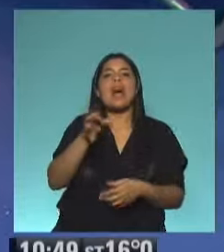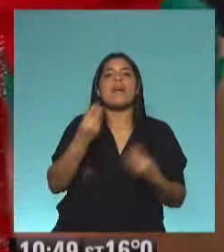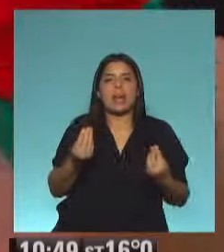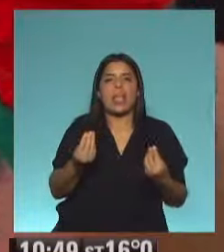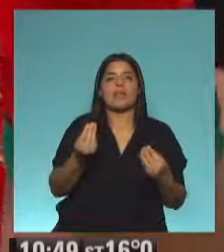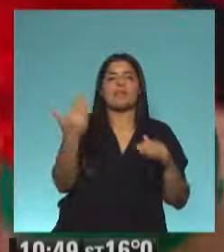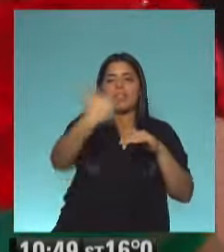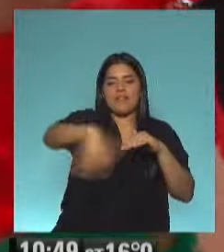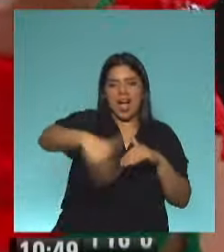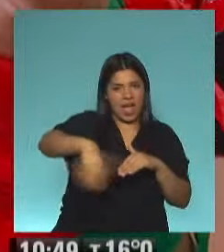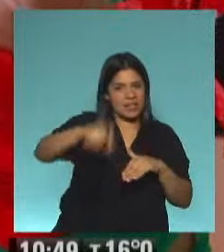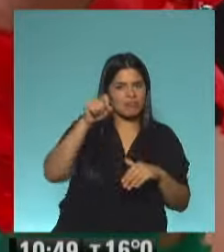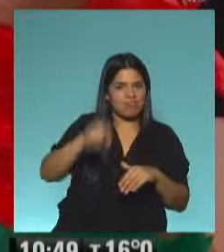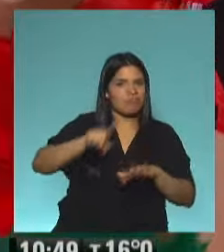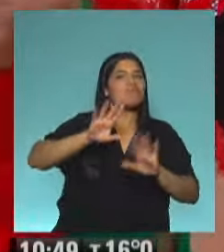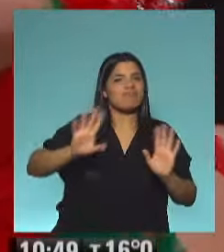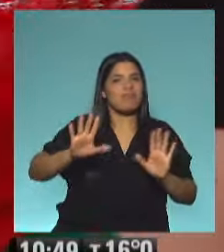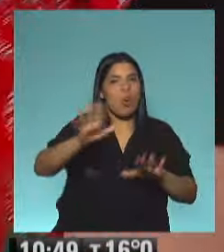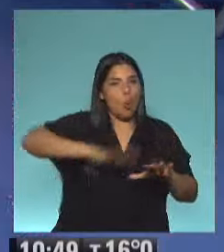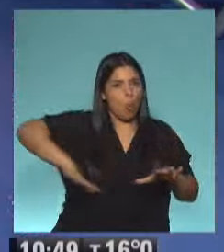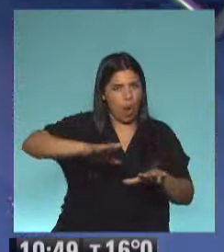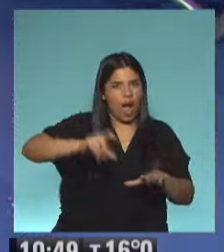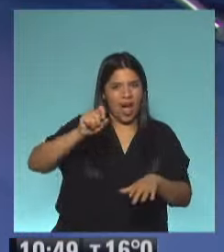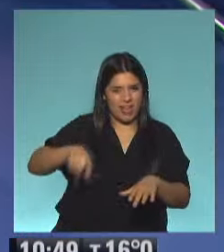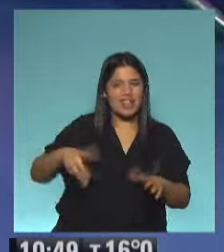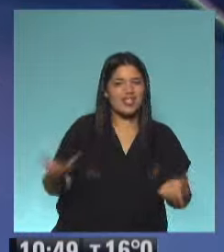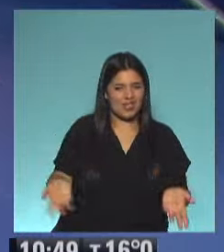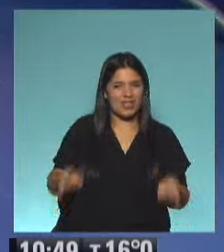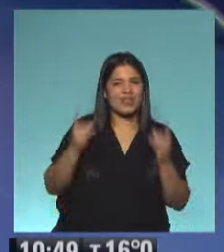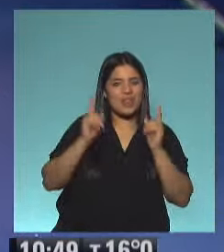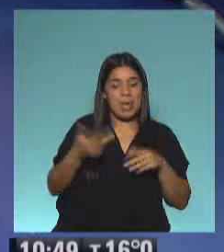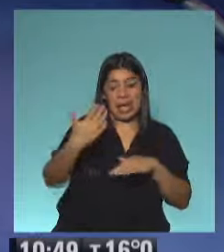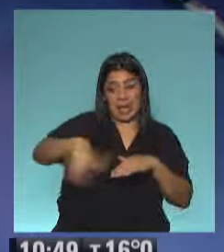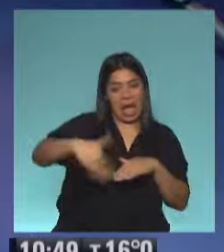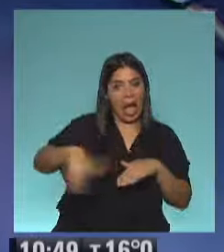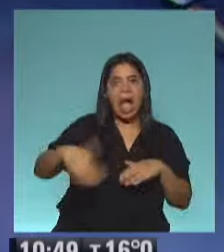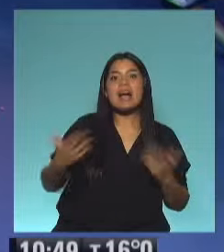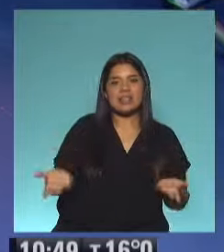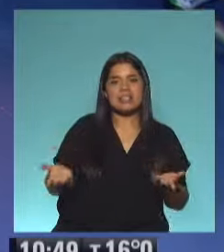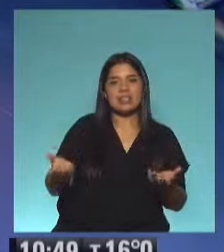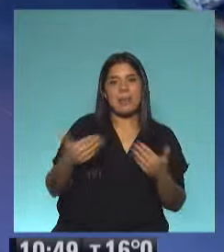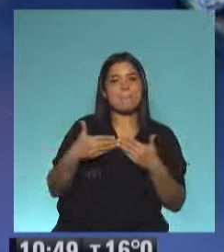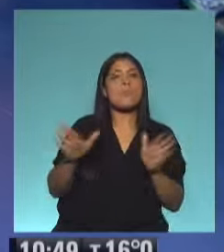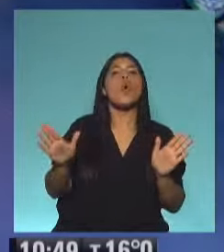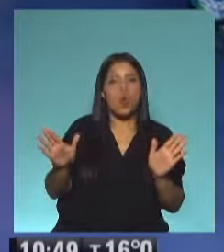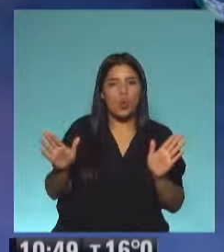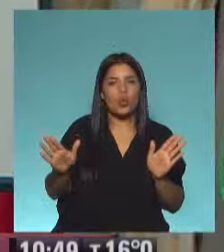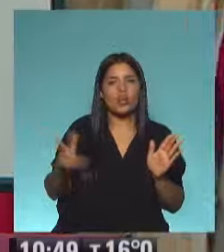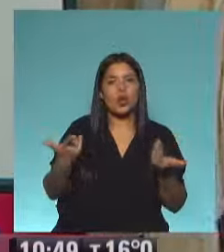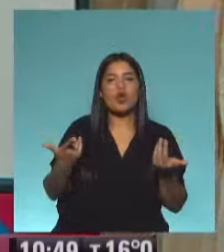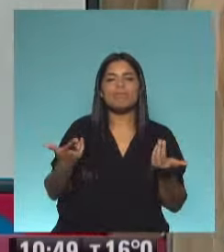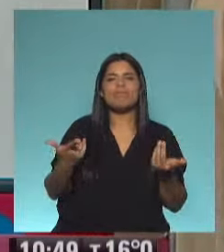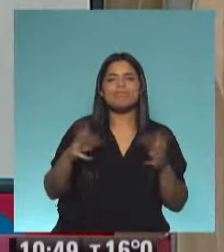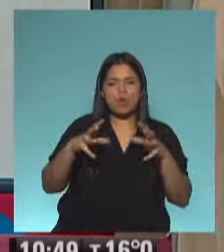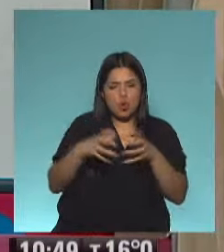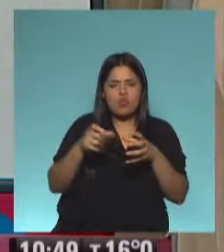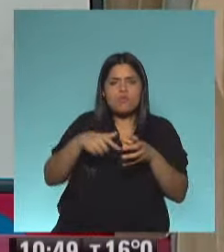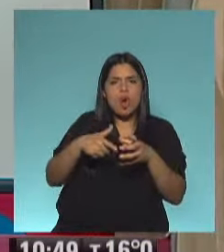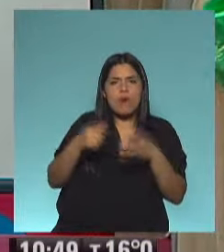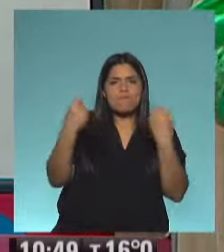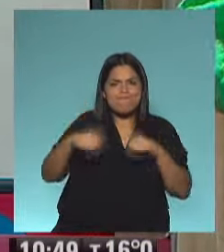Ahí. En el barrio. Está en los barrios. En las calles, que se juntaba la gente a bailar, que la murga se preparaba durante mucho